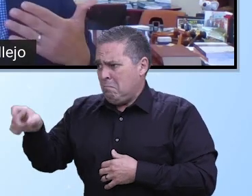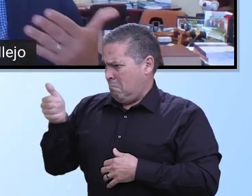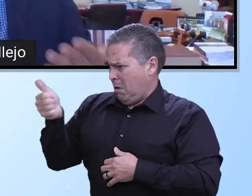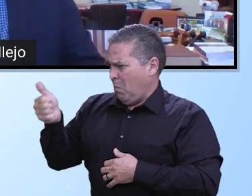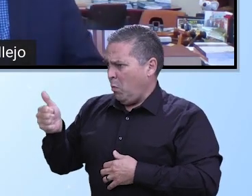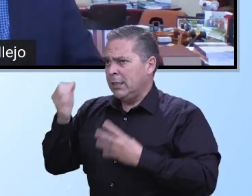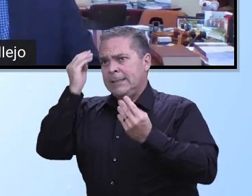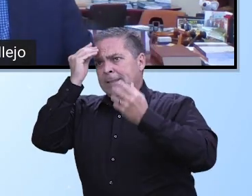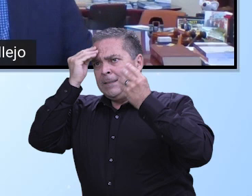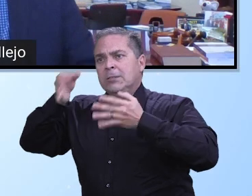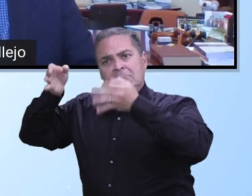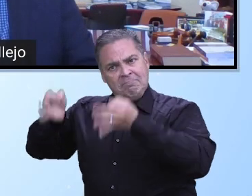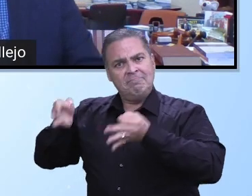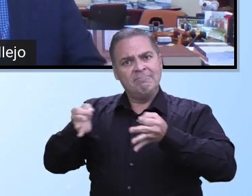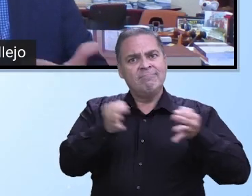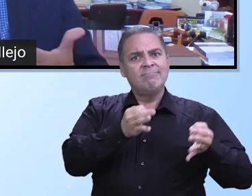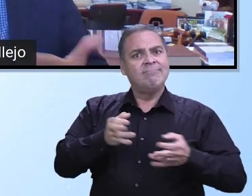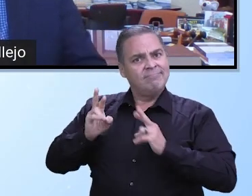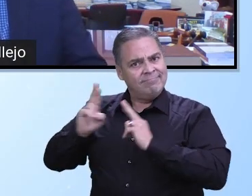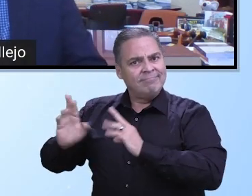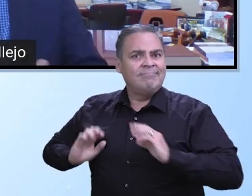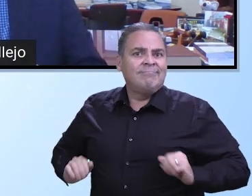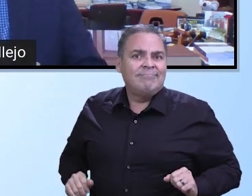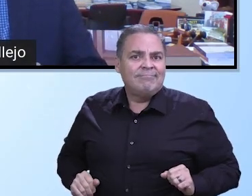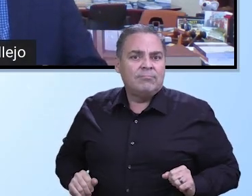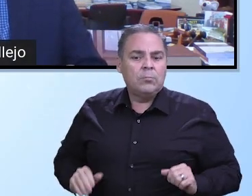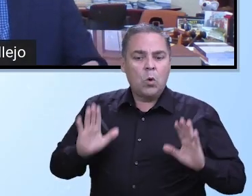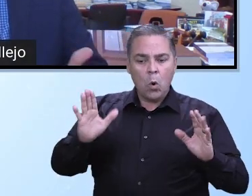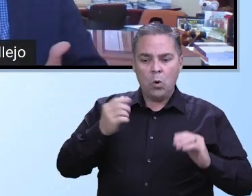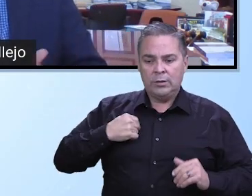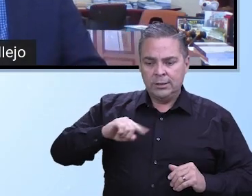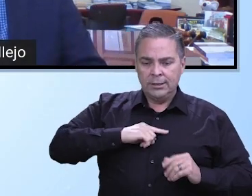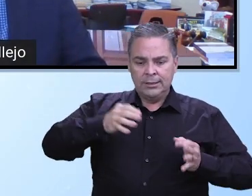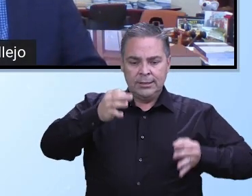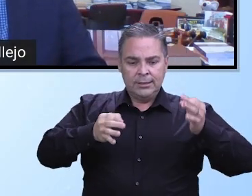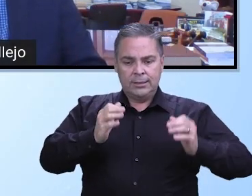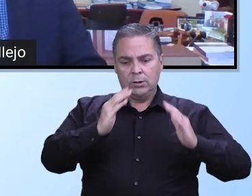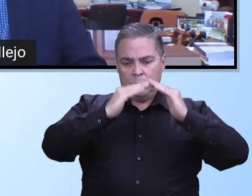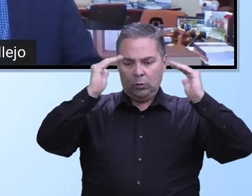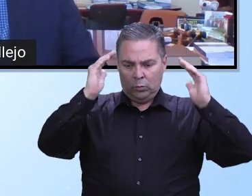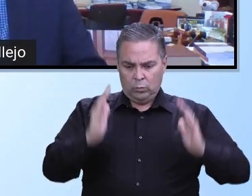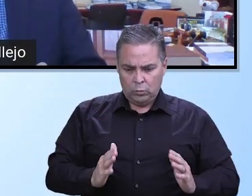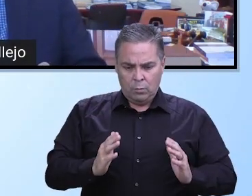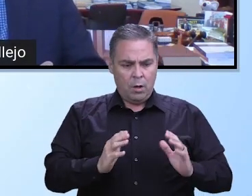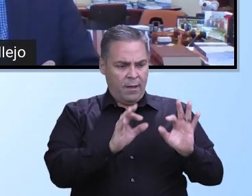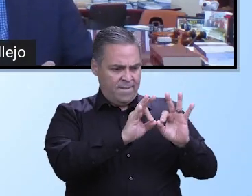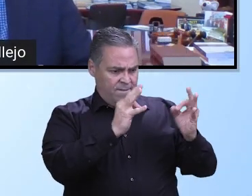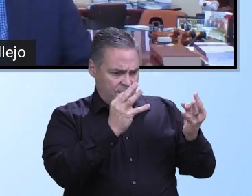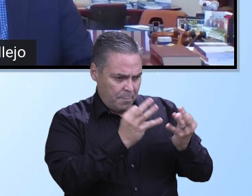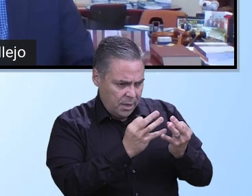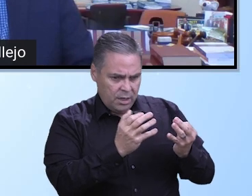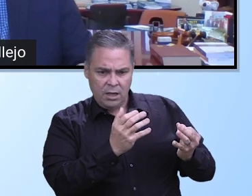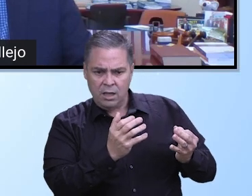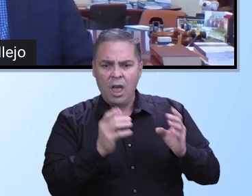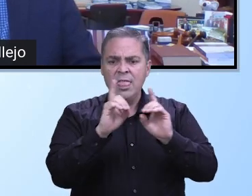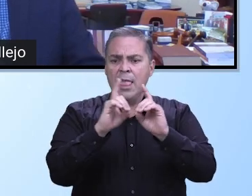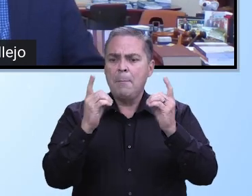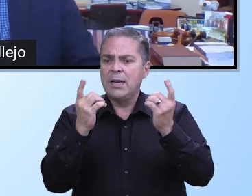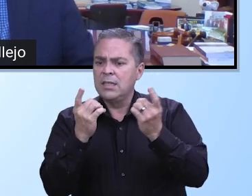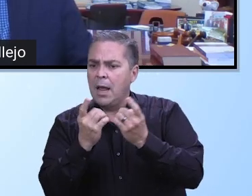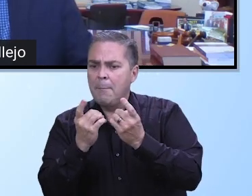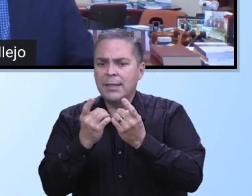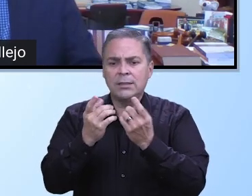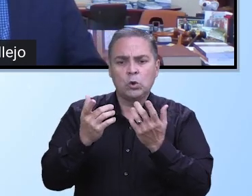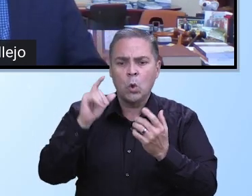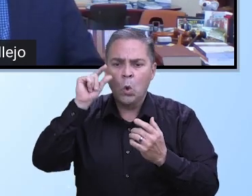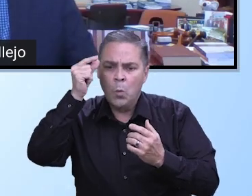el tribunal también tiene presente cuáles son las responsabilidades de la familia, las responsabilidades del Estado, de las distintas agencias. Y como les